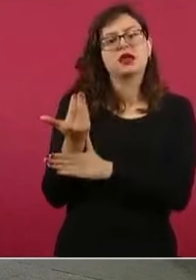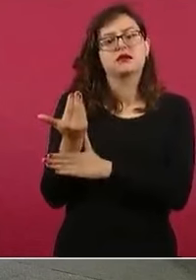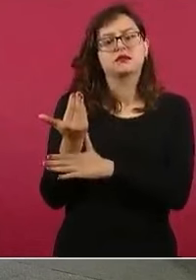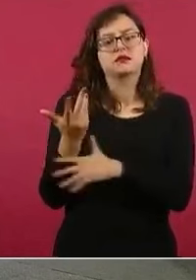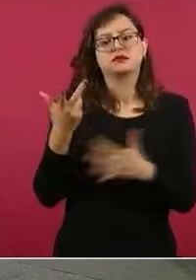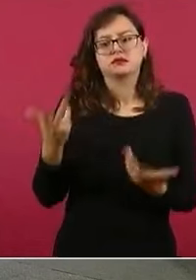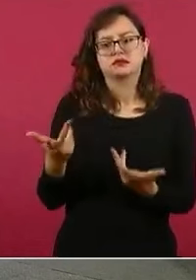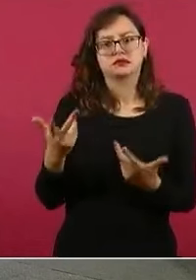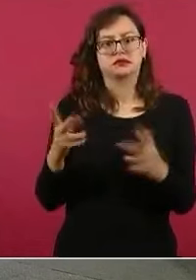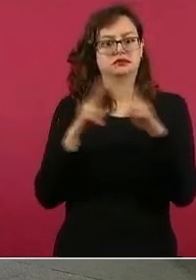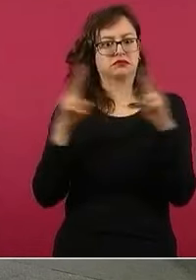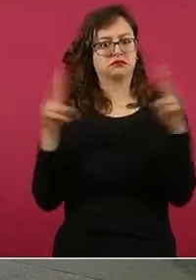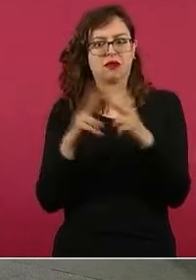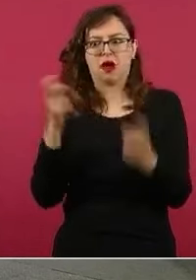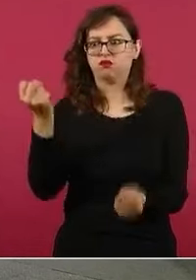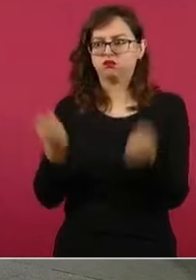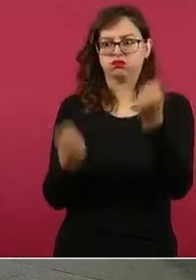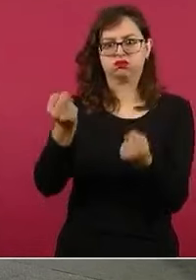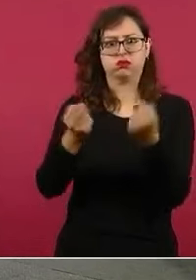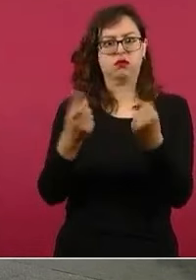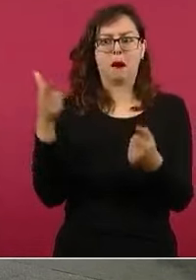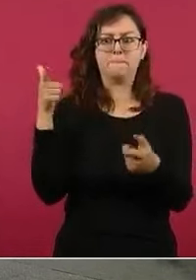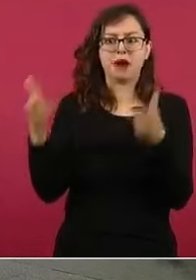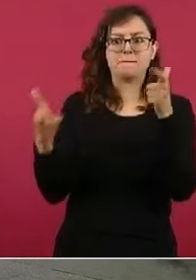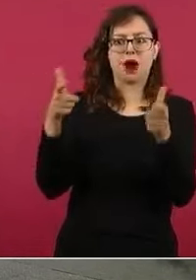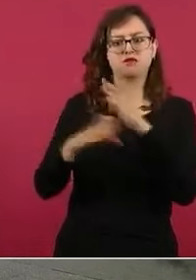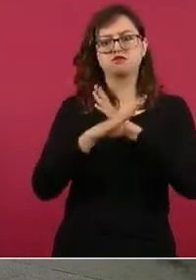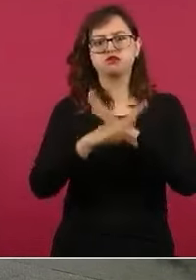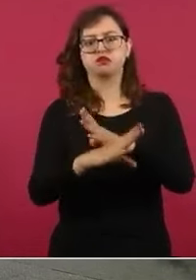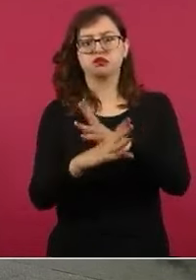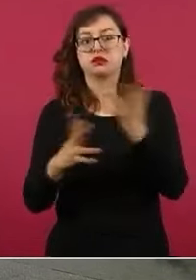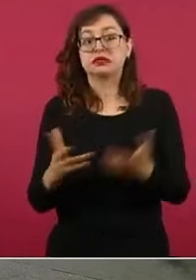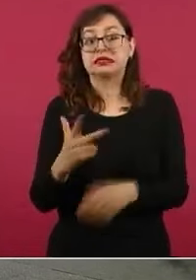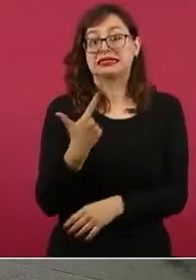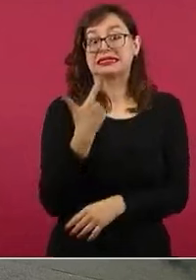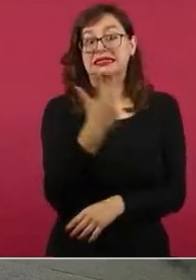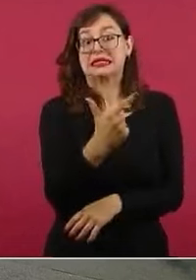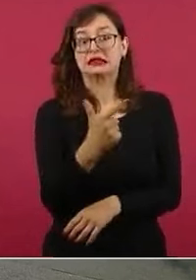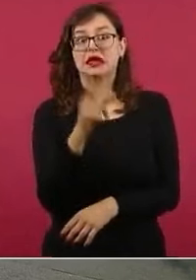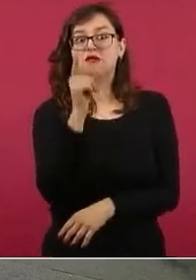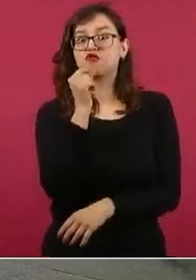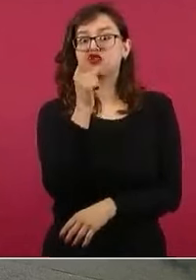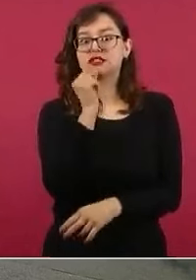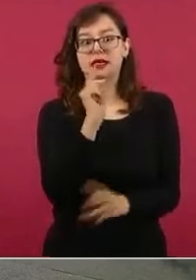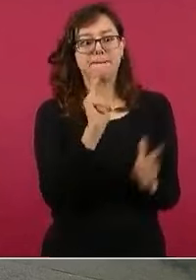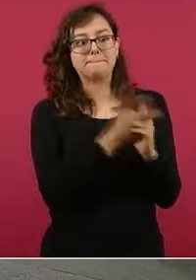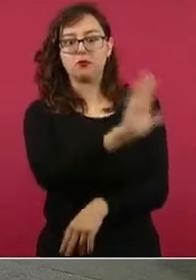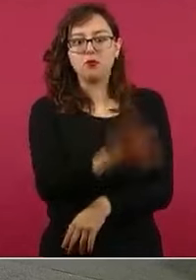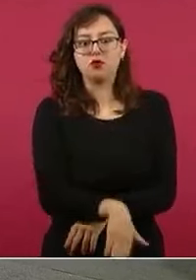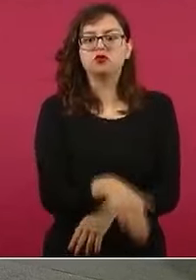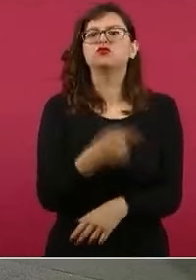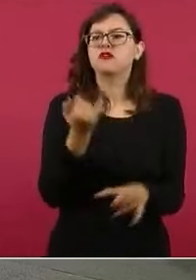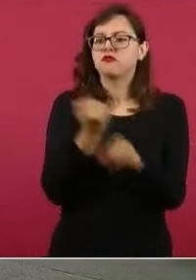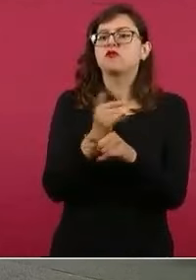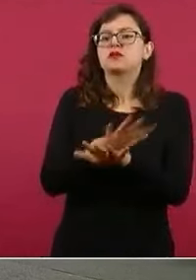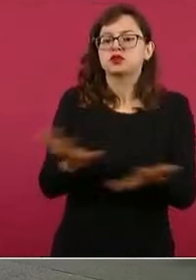con camionetas blindadas donde mataron a 7 policías. Es preguntarle qué información tiene de esto, señor presidente. Buenos días.